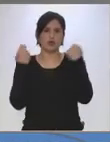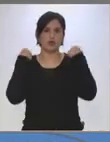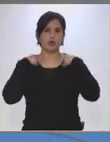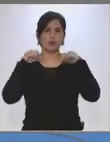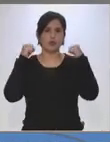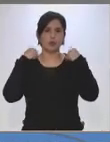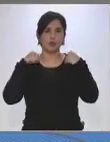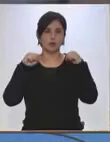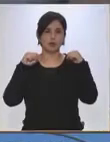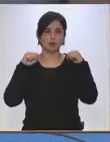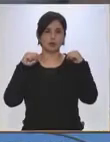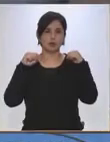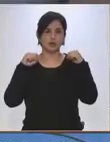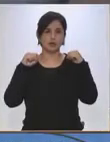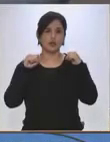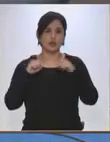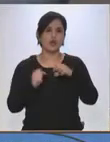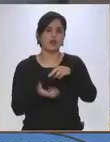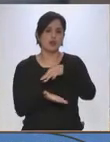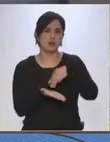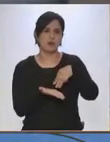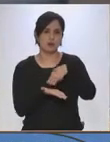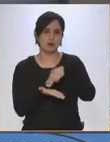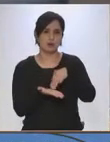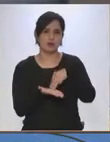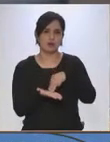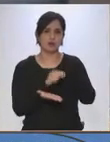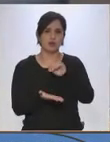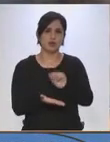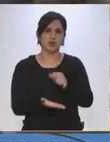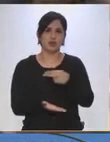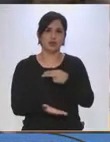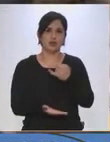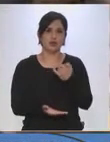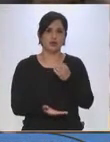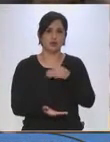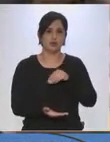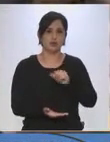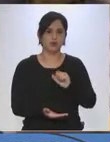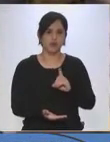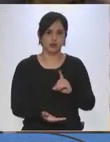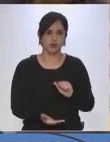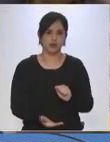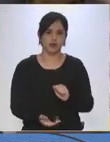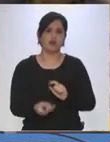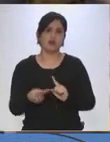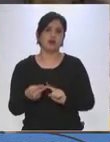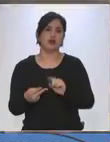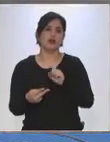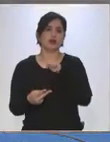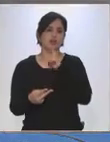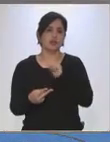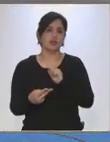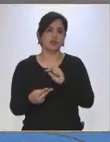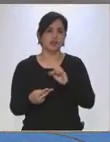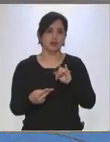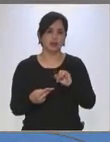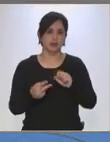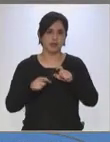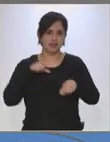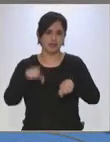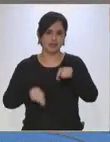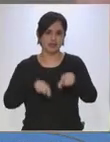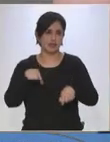alto rendimiento del maule tenis a una ciclista de la comuna de hualañé y maximiliano tapia ciclista de linares